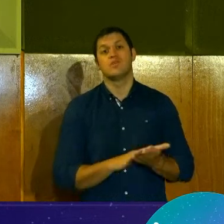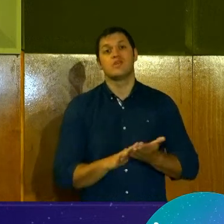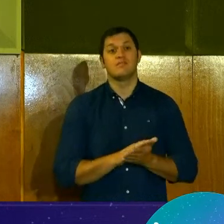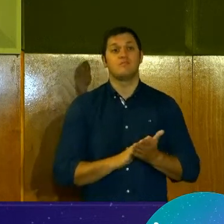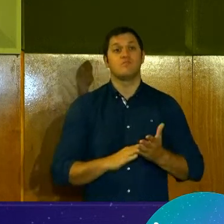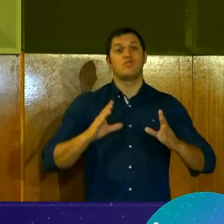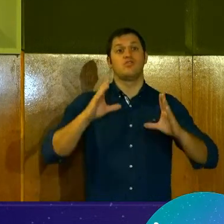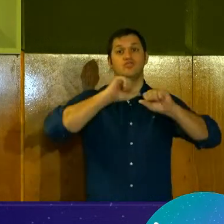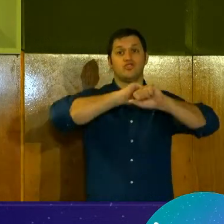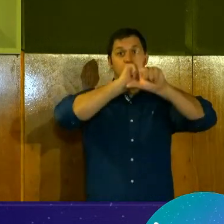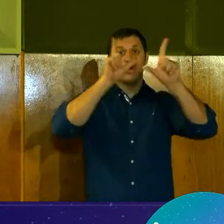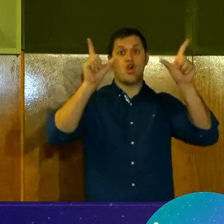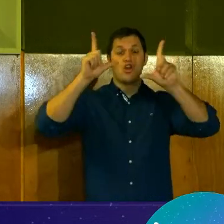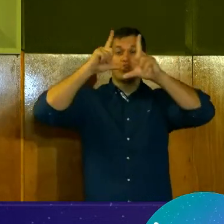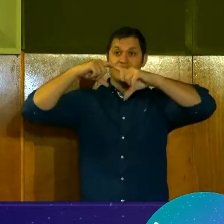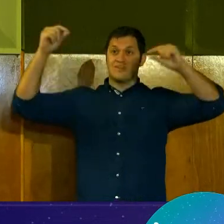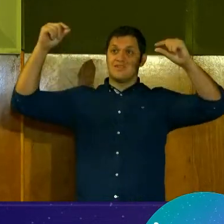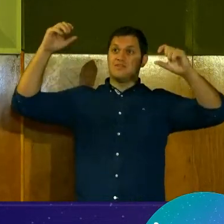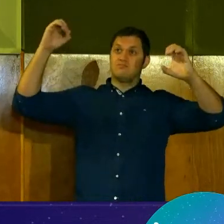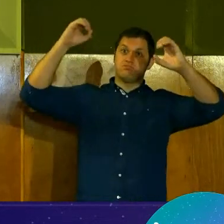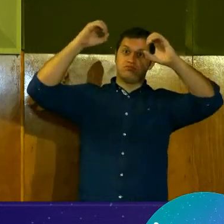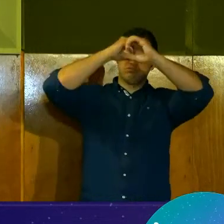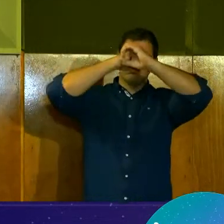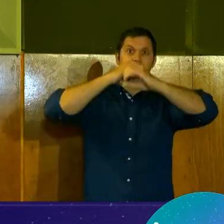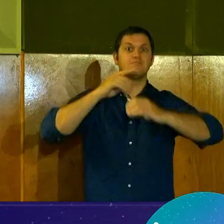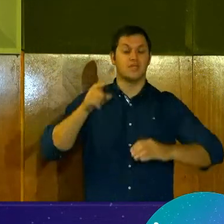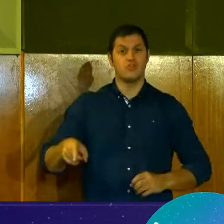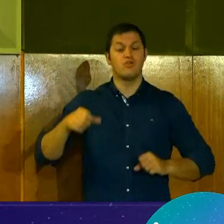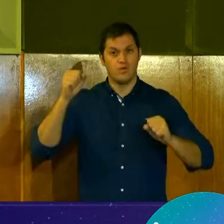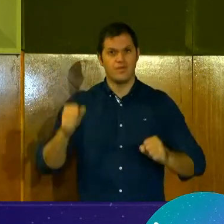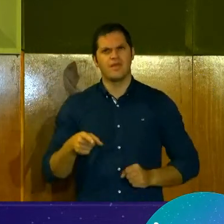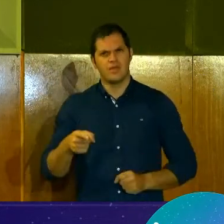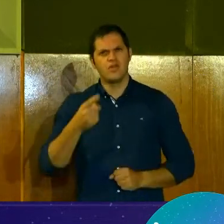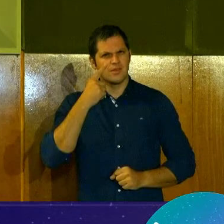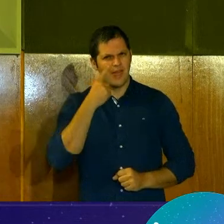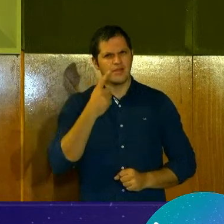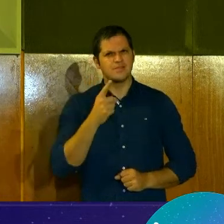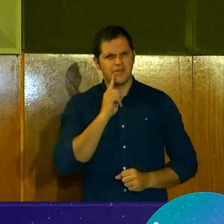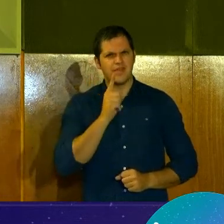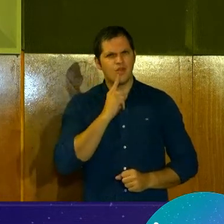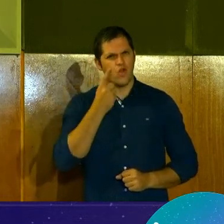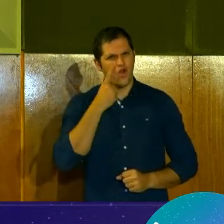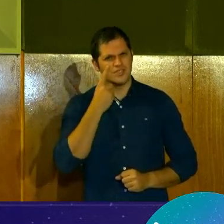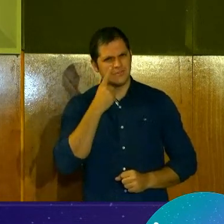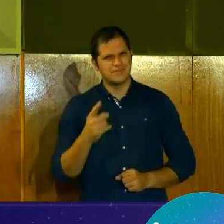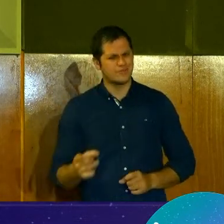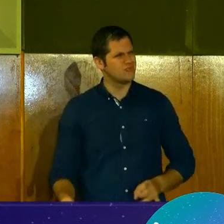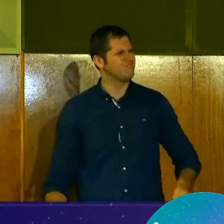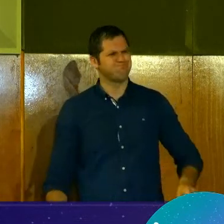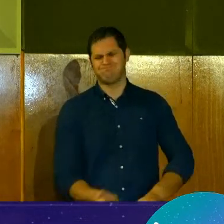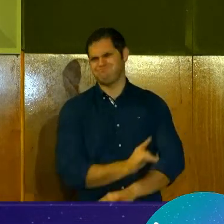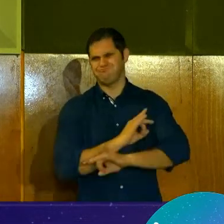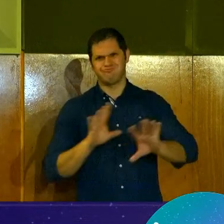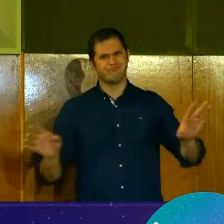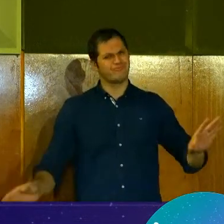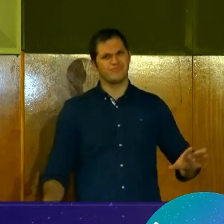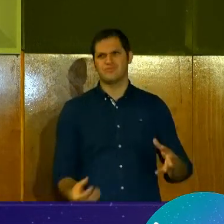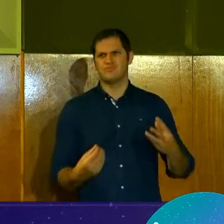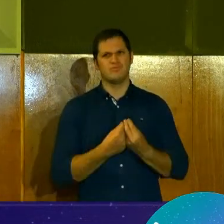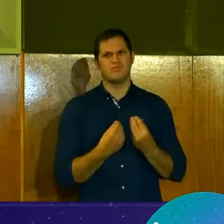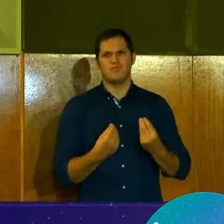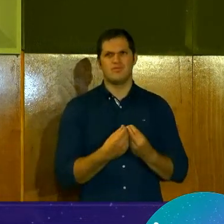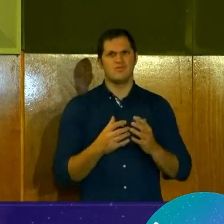de estar observando muchas noches y también hay que pensar que podían predecir con mucha precisión cuando